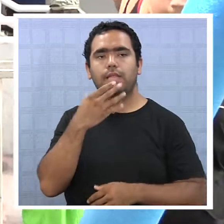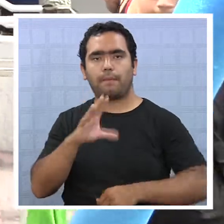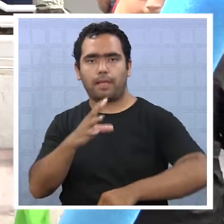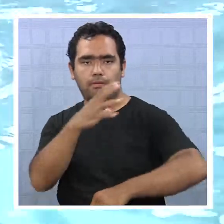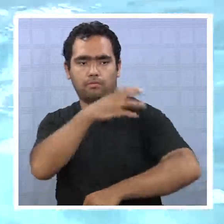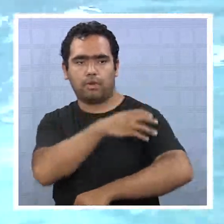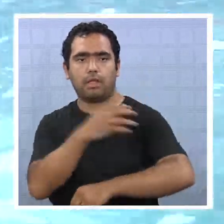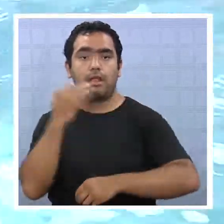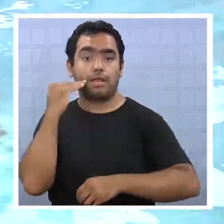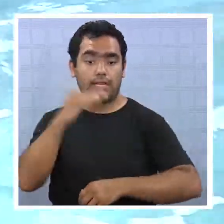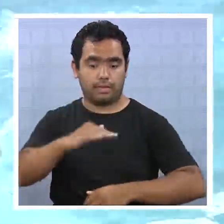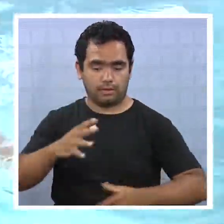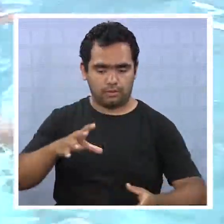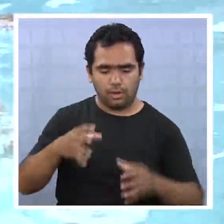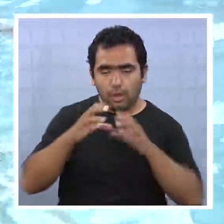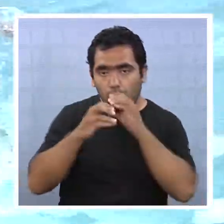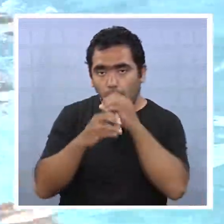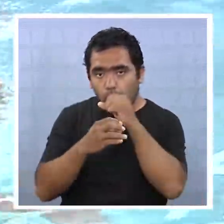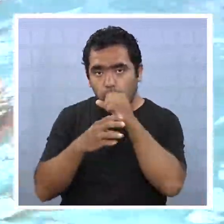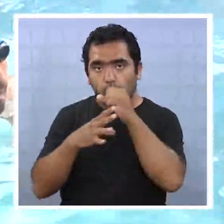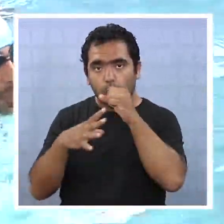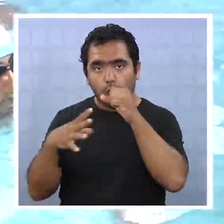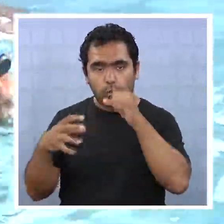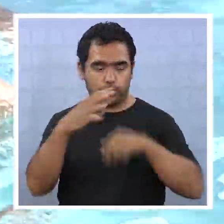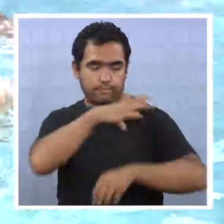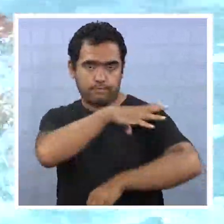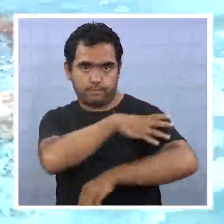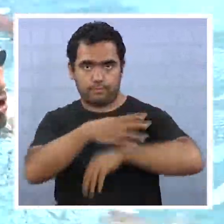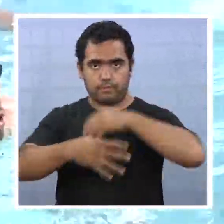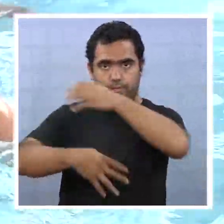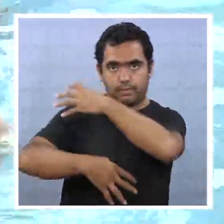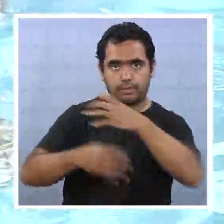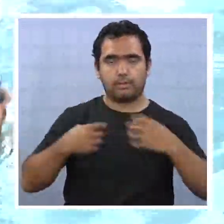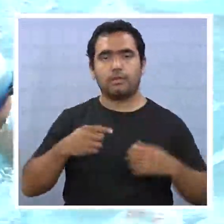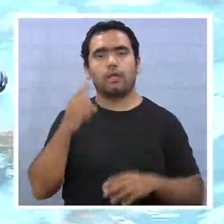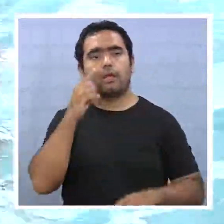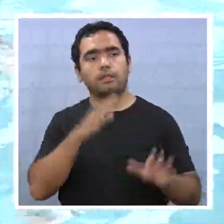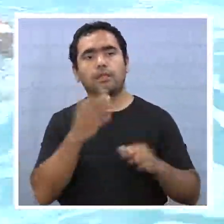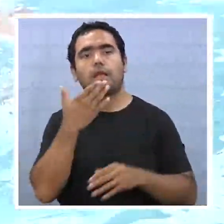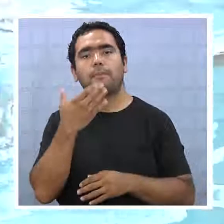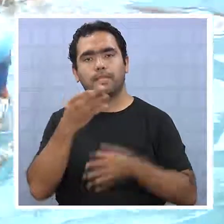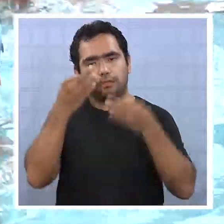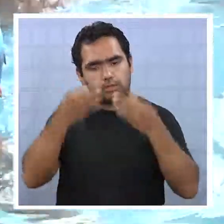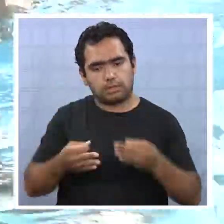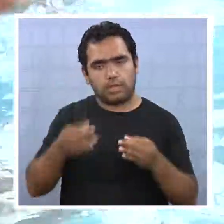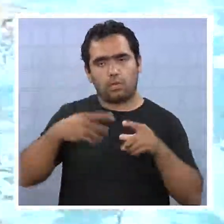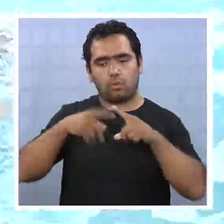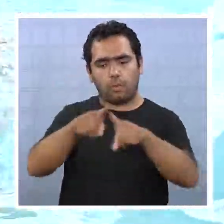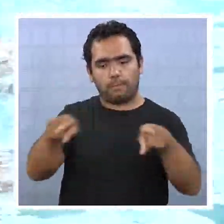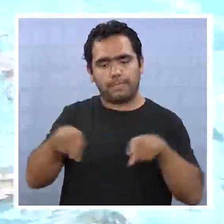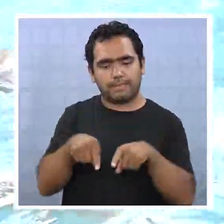adecuados, y también colocar medidas de seguridad alrededor de las piscinas para evitar accidentes.